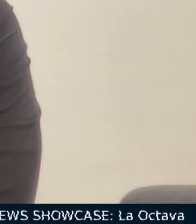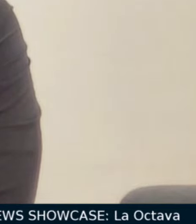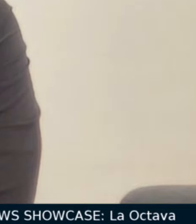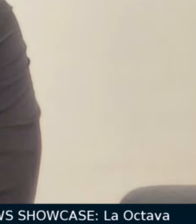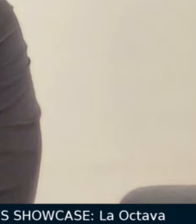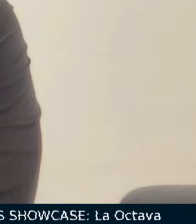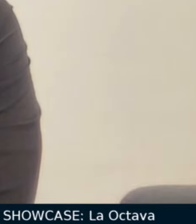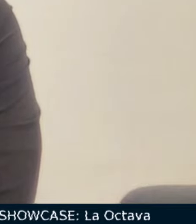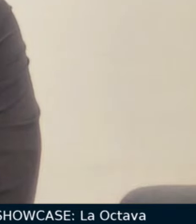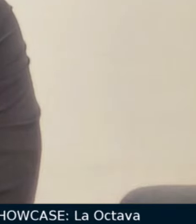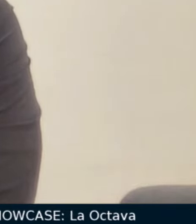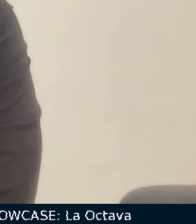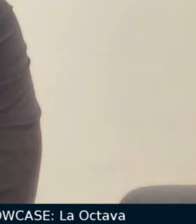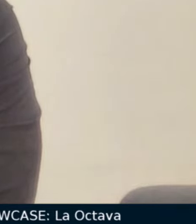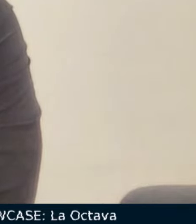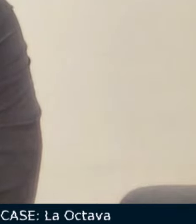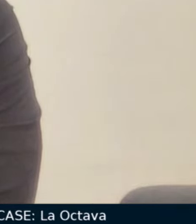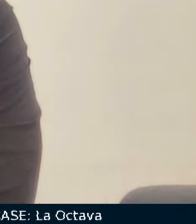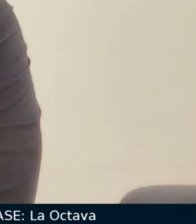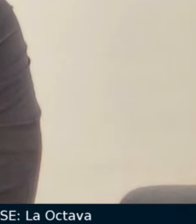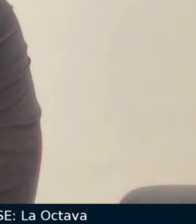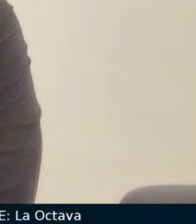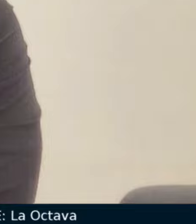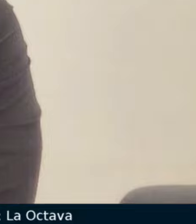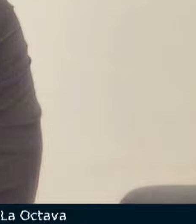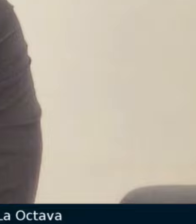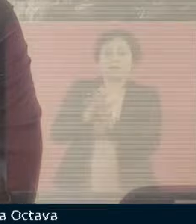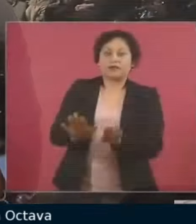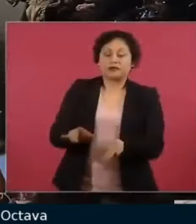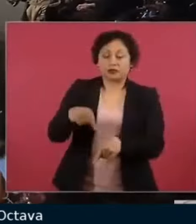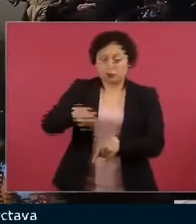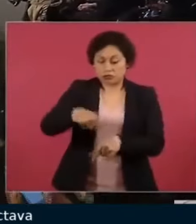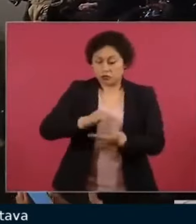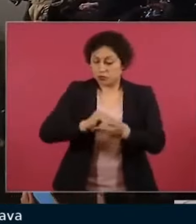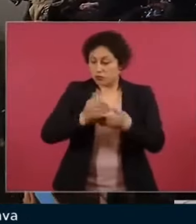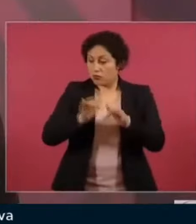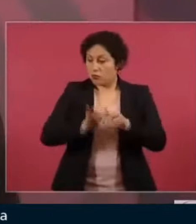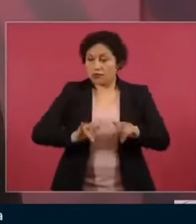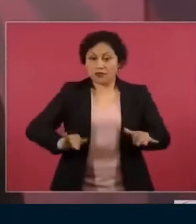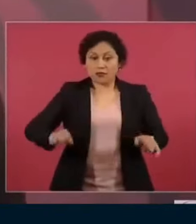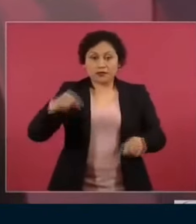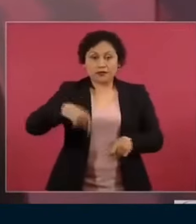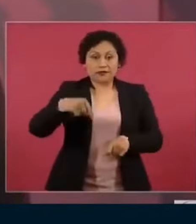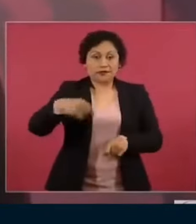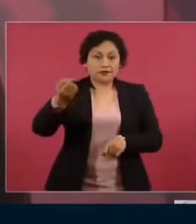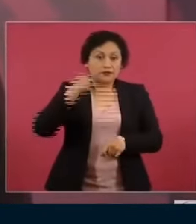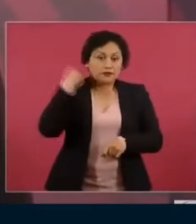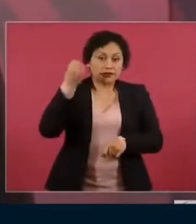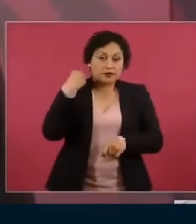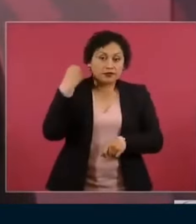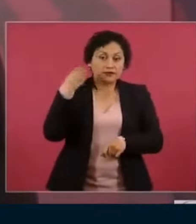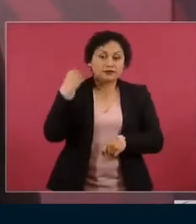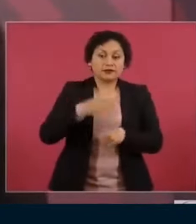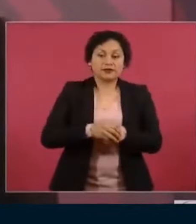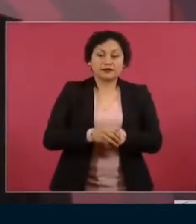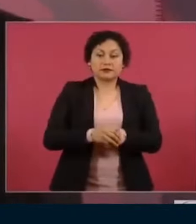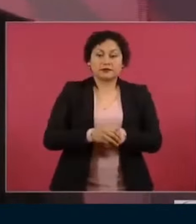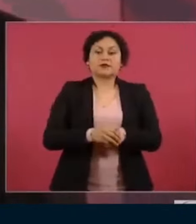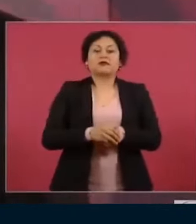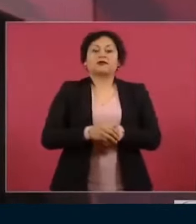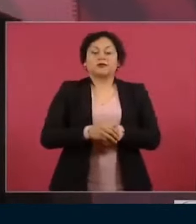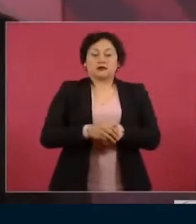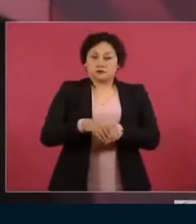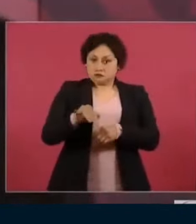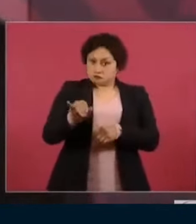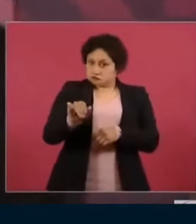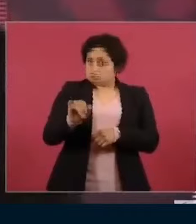donde es muy riesgoso ser periodista, pues, evidentemente, eleva el peligro para estos colegas. Y, además, lo eleva en un contexto en el que